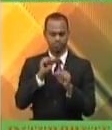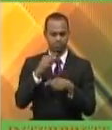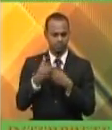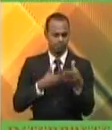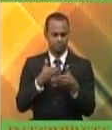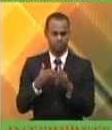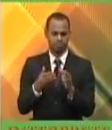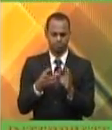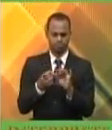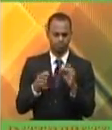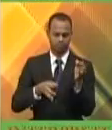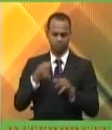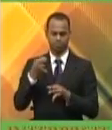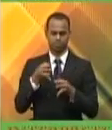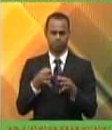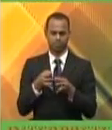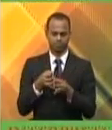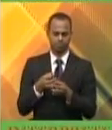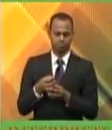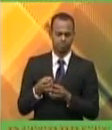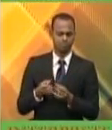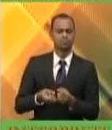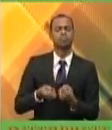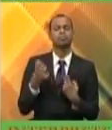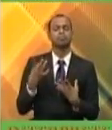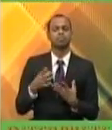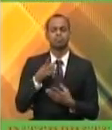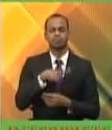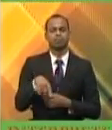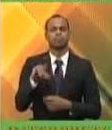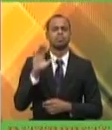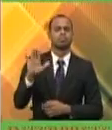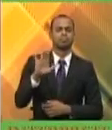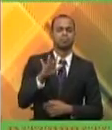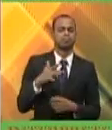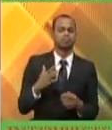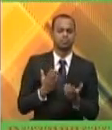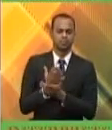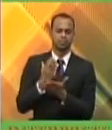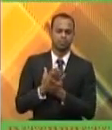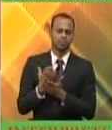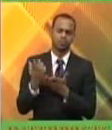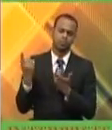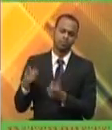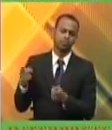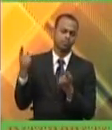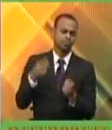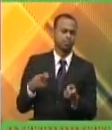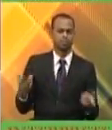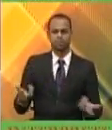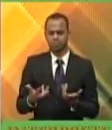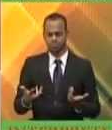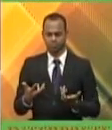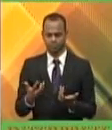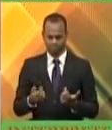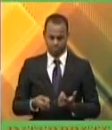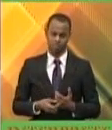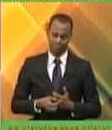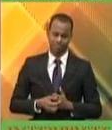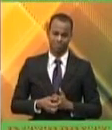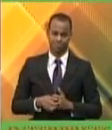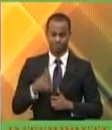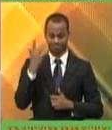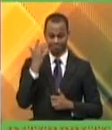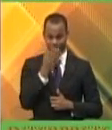acuden a la justicia están en procesos judiciales en calidad de qué están derechos sean violentados o qué derechos han violentado ellos